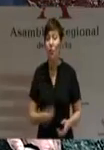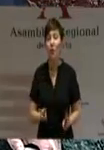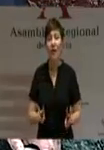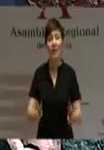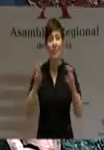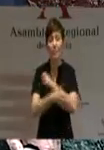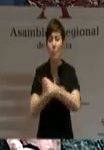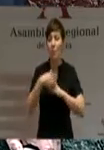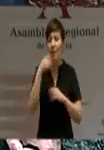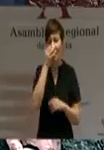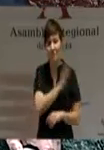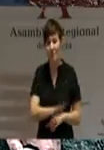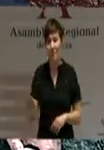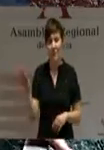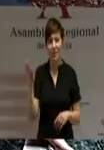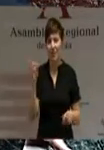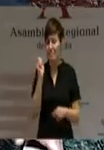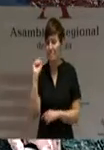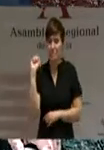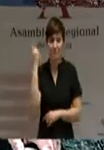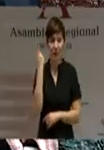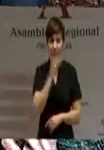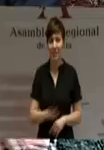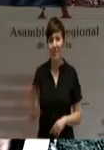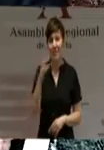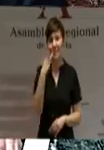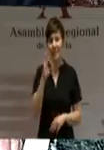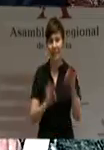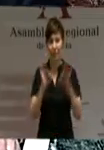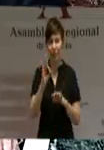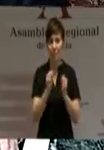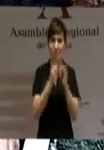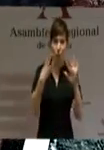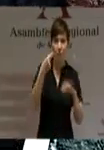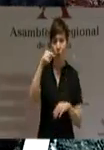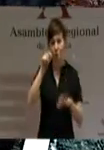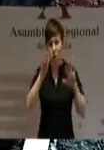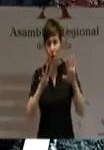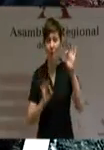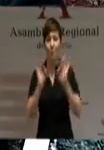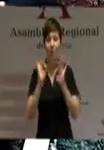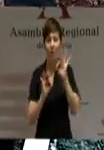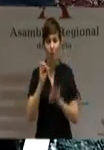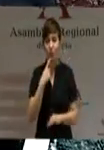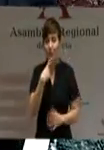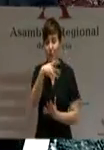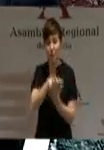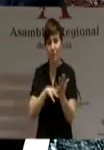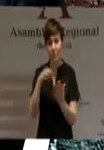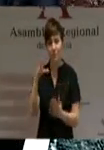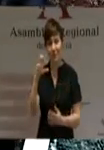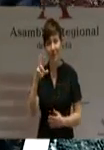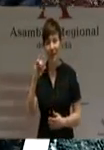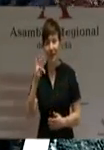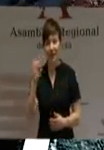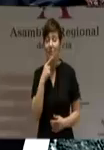de pobreza del Estado, prácticamente un 30%, el 29,9%. Lo dice Cáritas, lo dice ABC también,